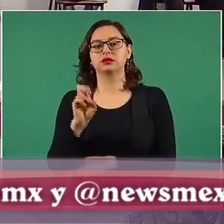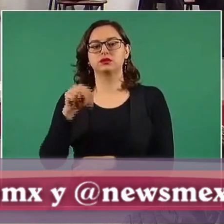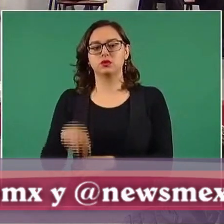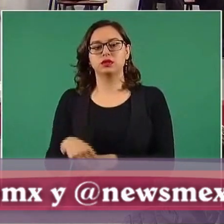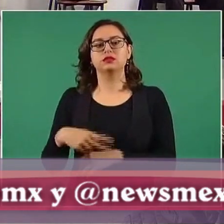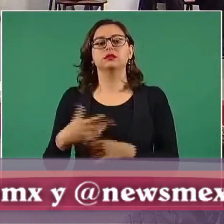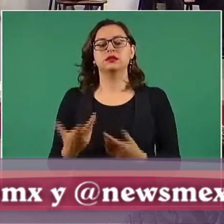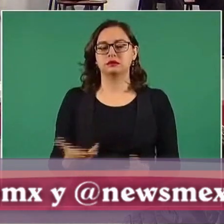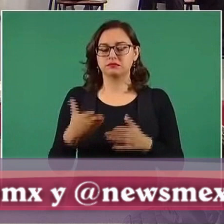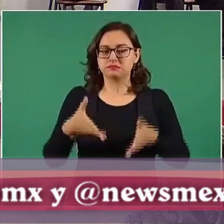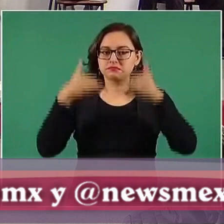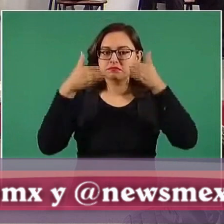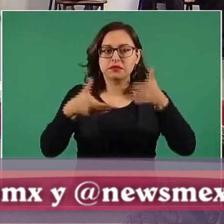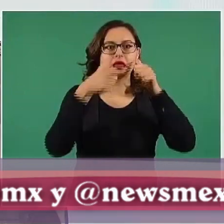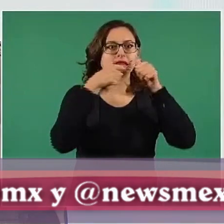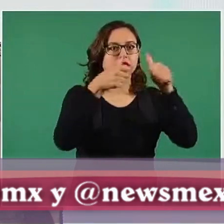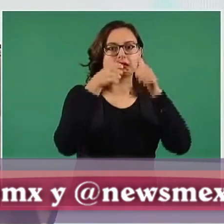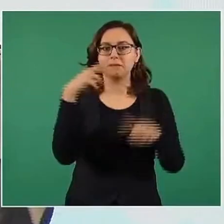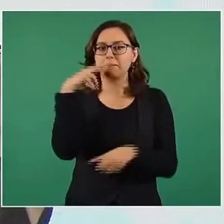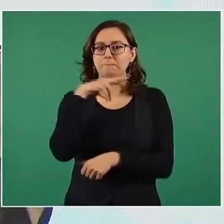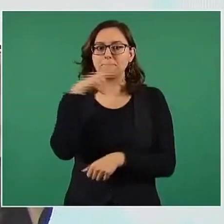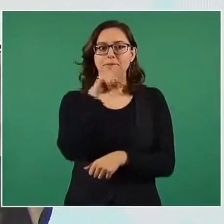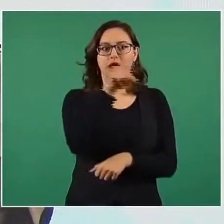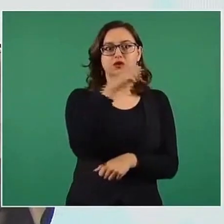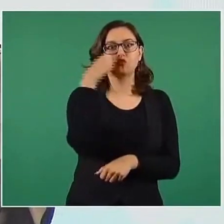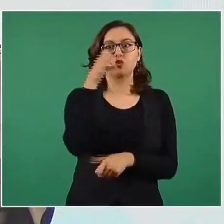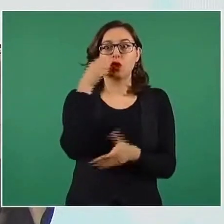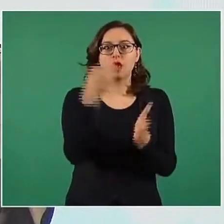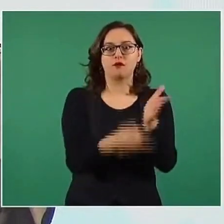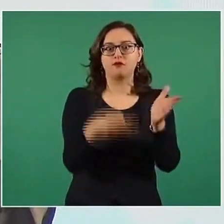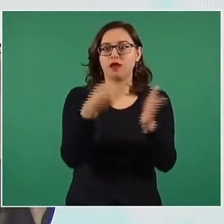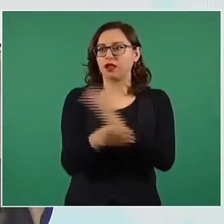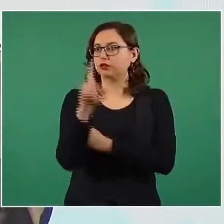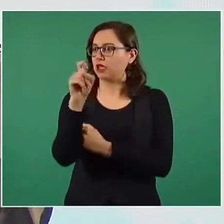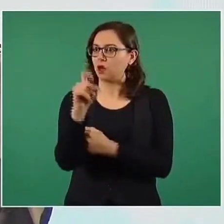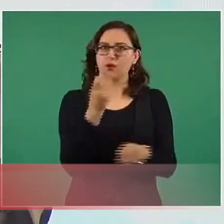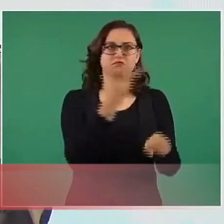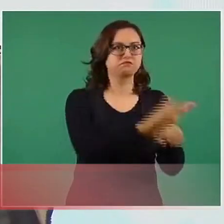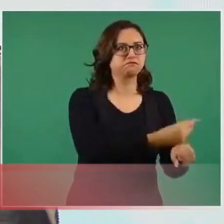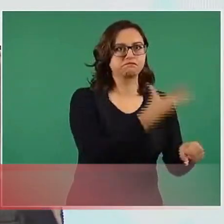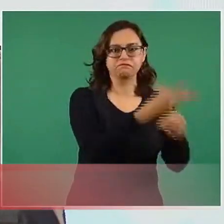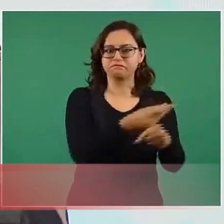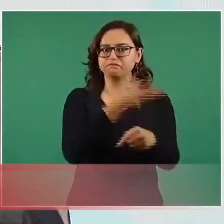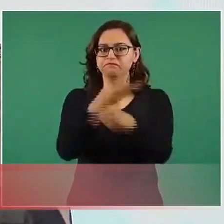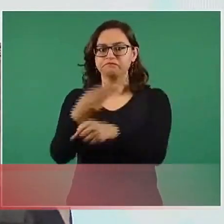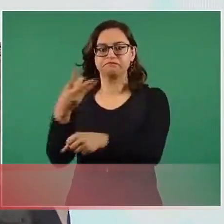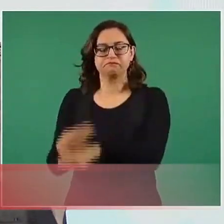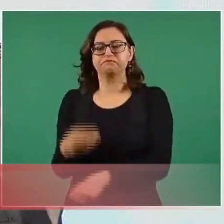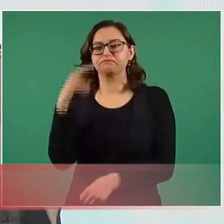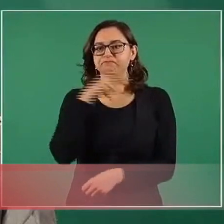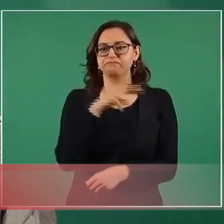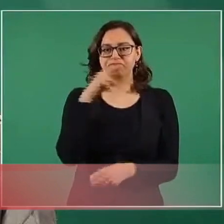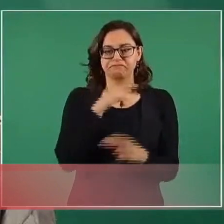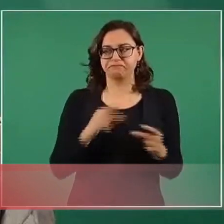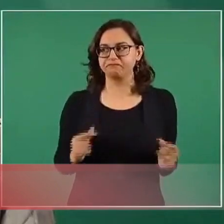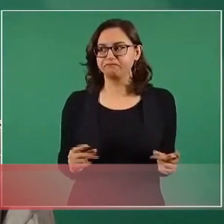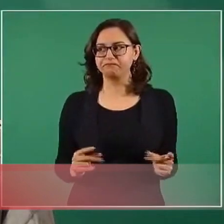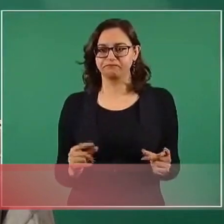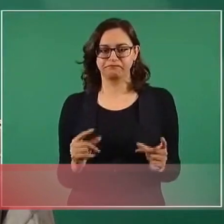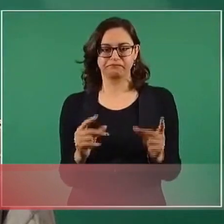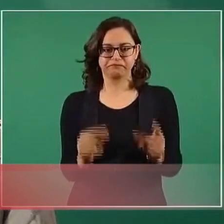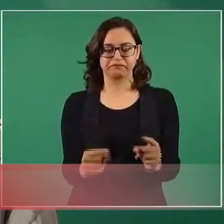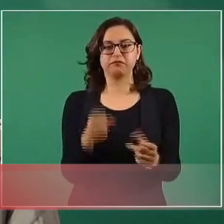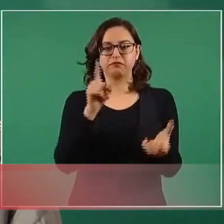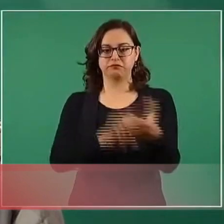atender y darle prioridad a esa necesidad y cubrir lo más pronto posible el que no haya esa falta de servicio